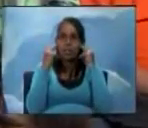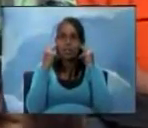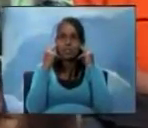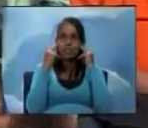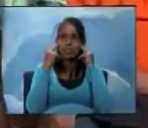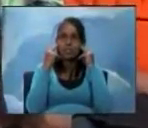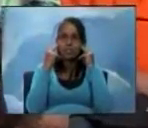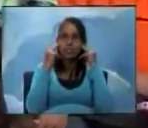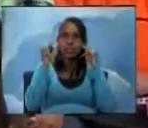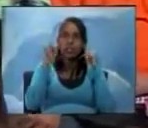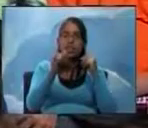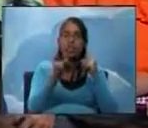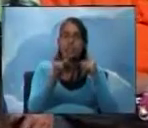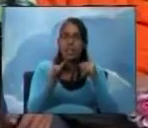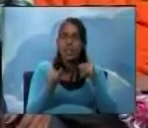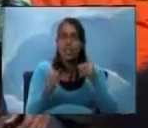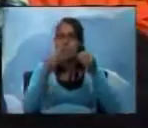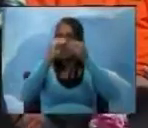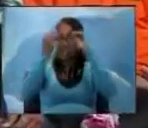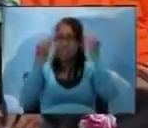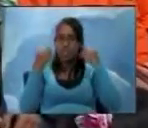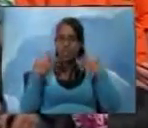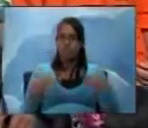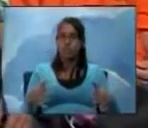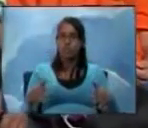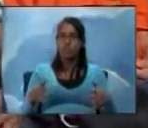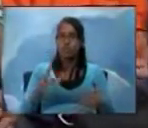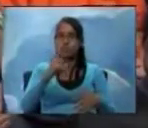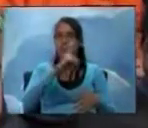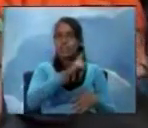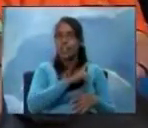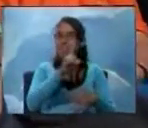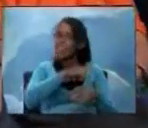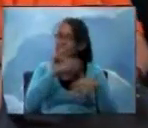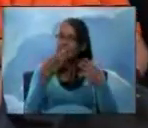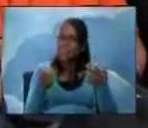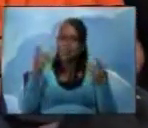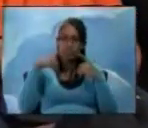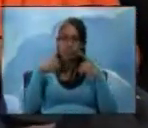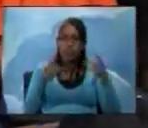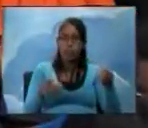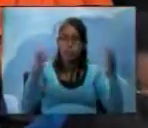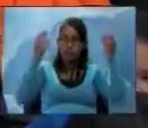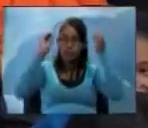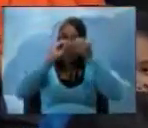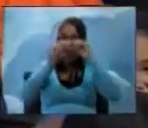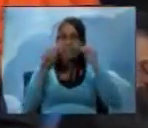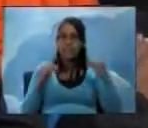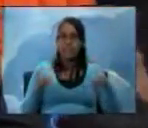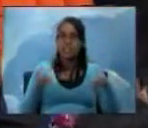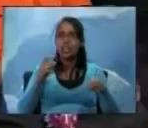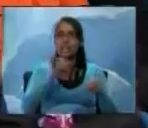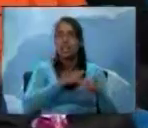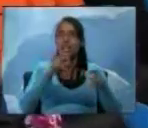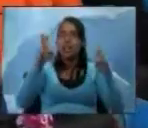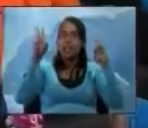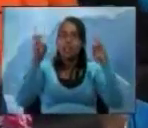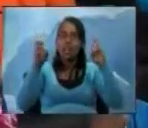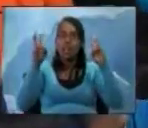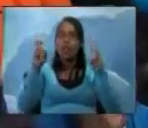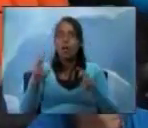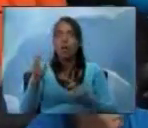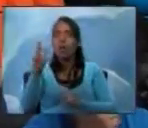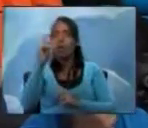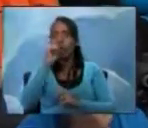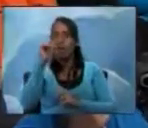Y vestido. Y vestido. ¿De qué debemos vestirnos, cielito? Del nuevo hombre.